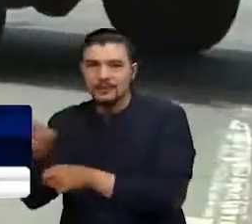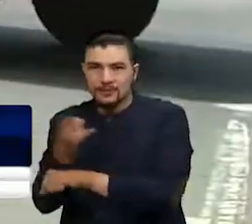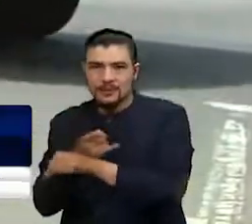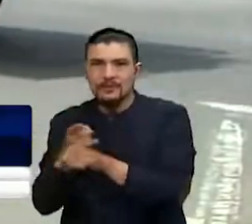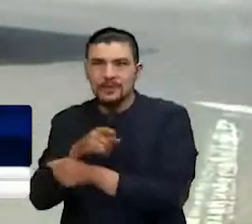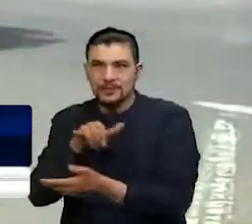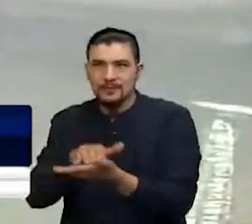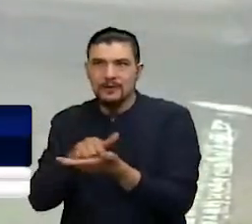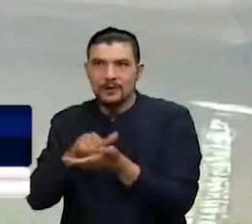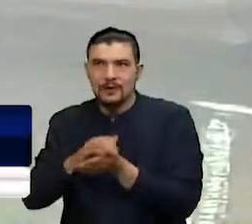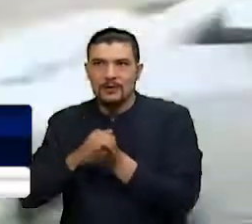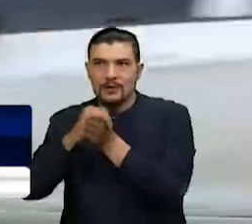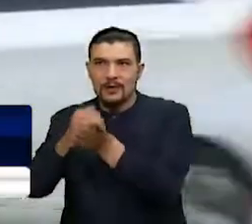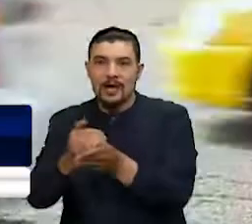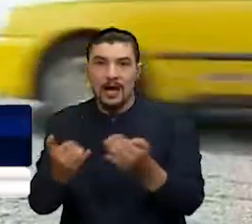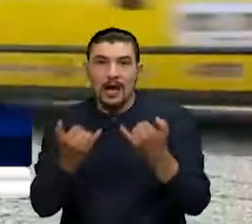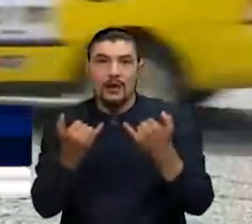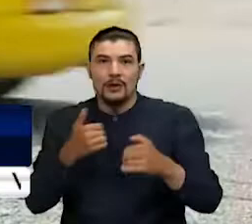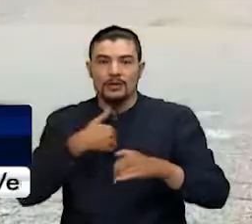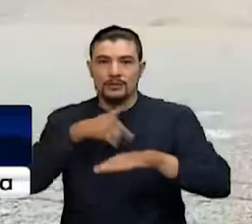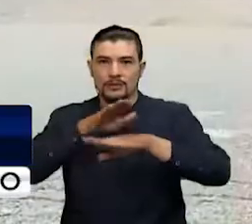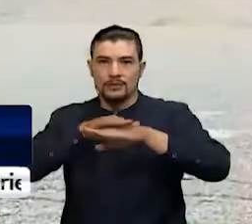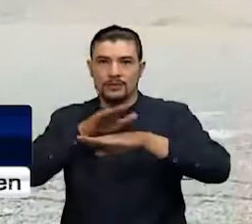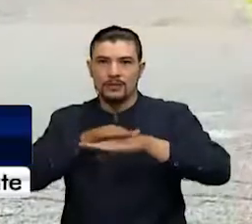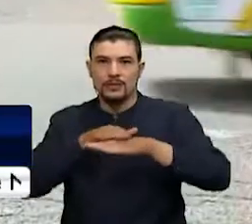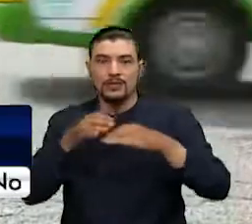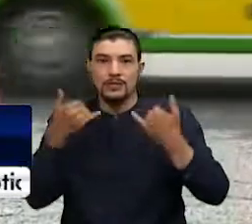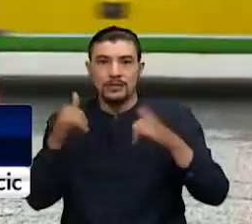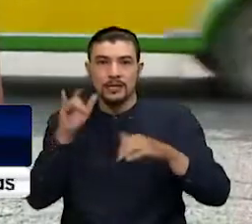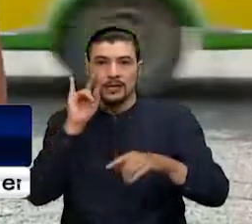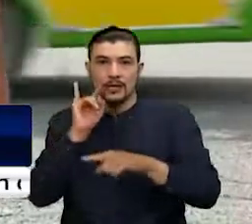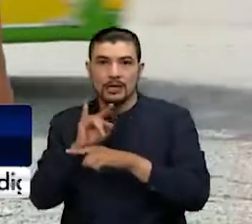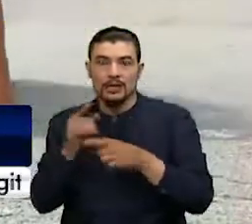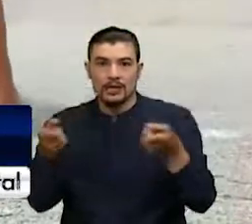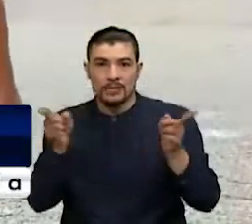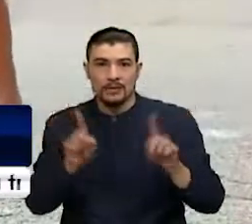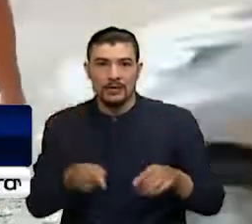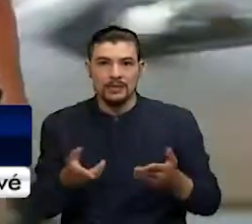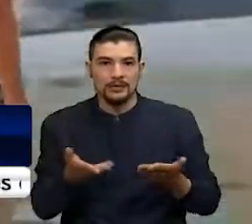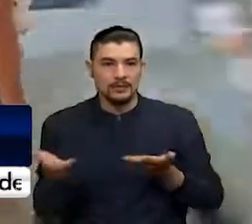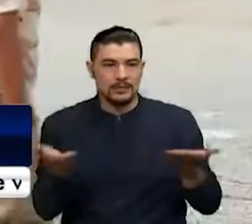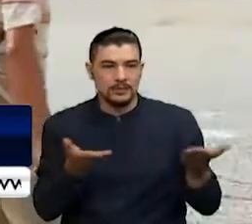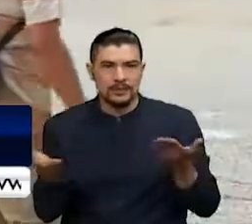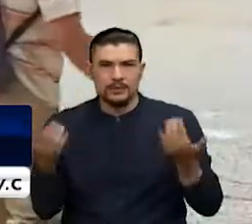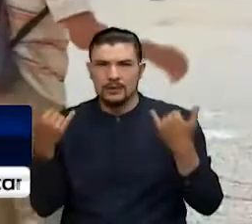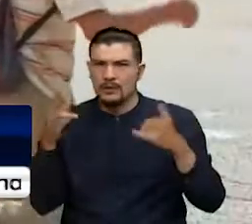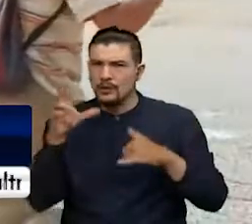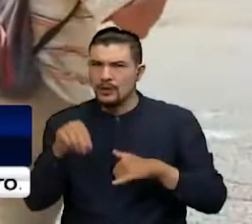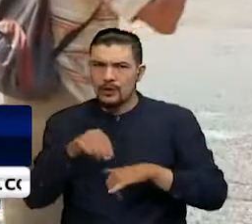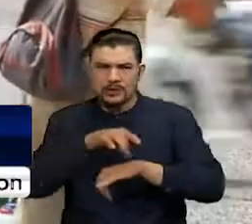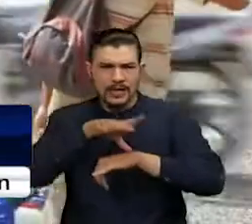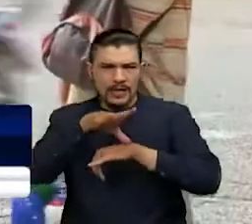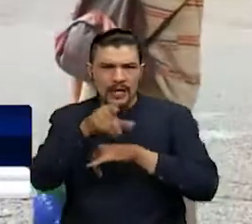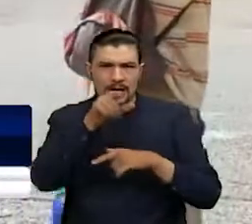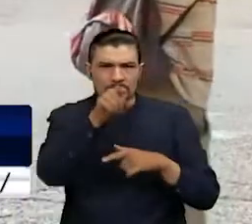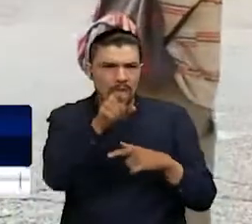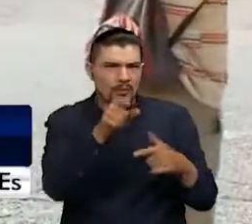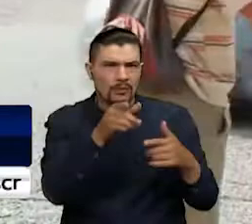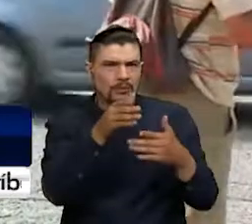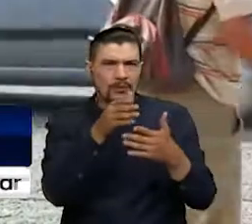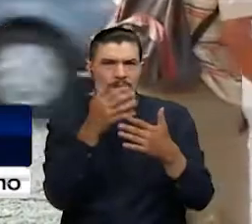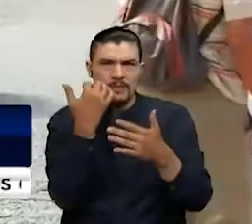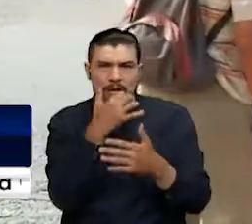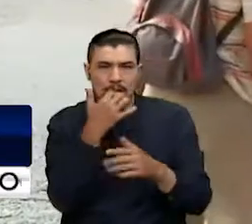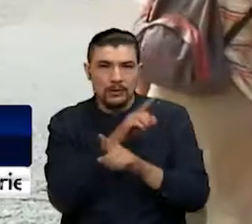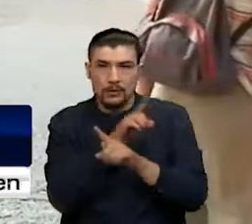modalidad. Las autoridades hacen un llamado a comerciantes y también prestadores de servicio a que no se dejen intimidar y que avisen a